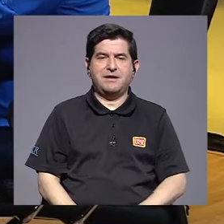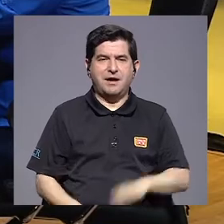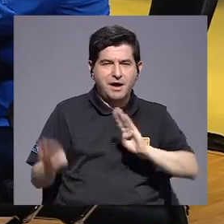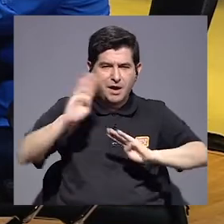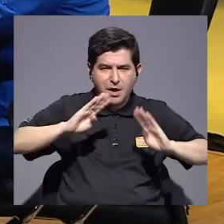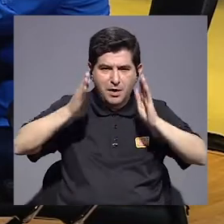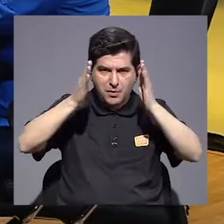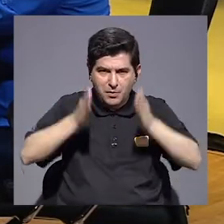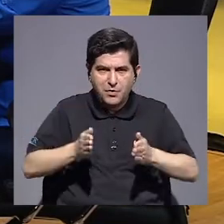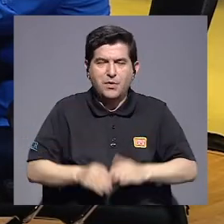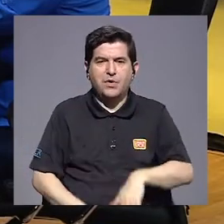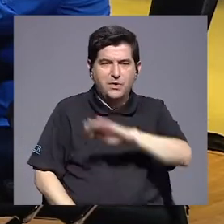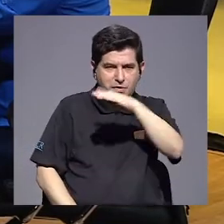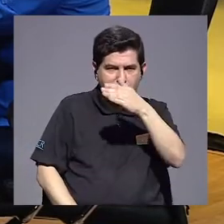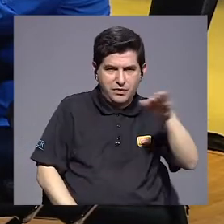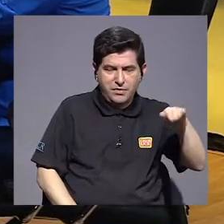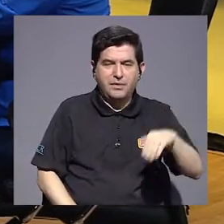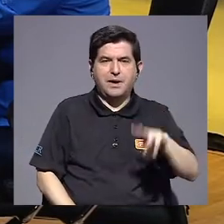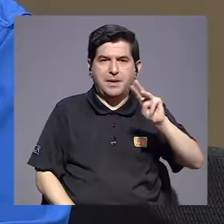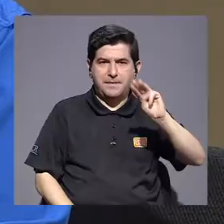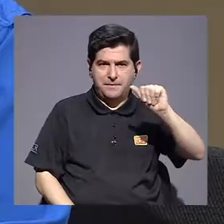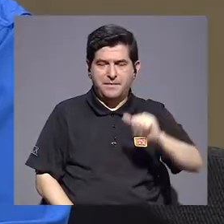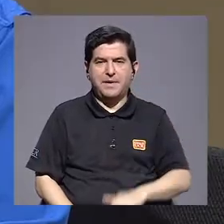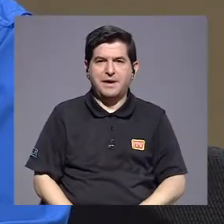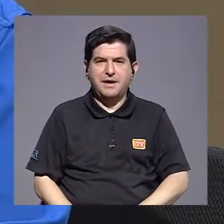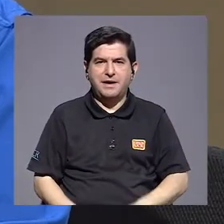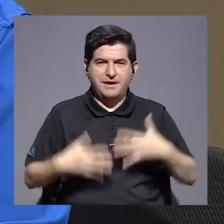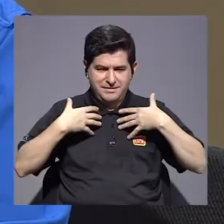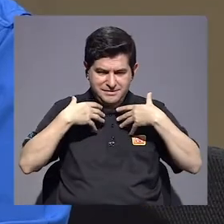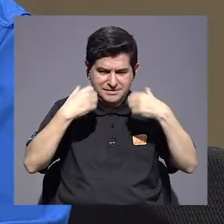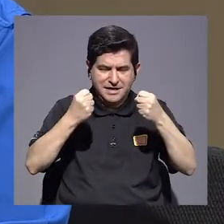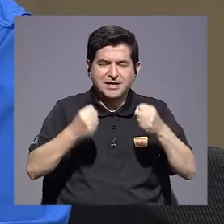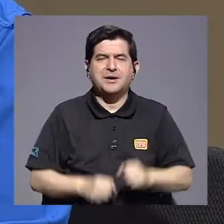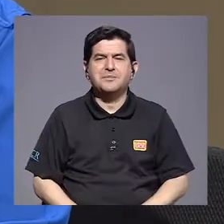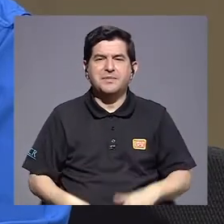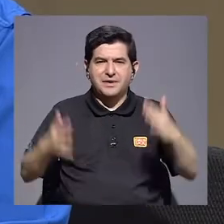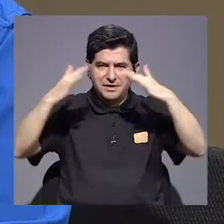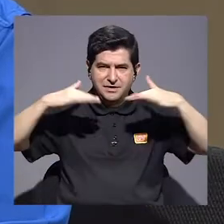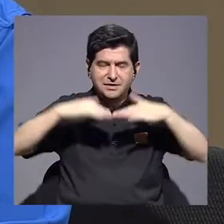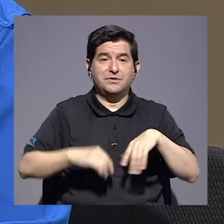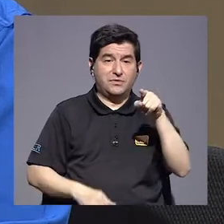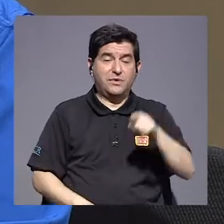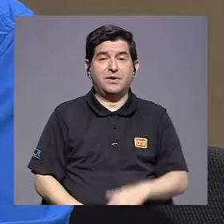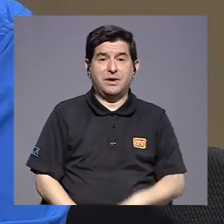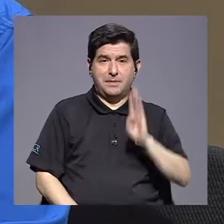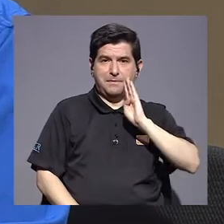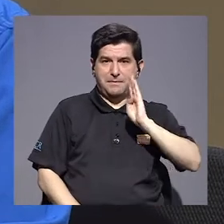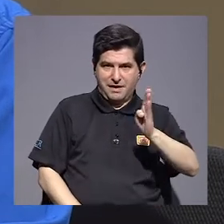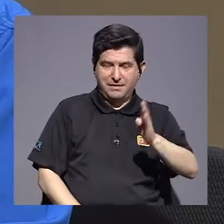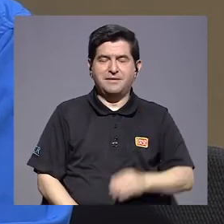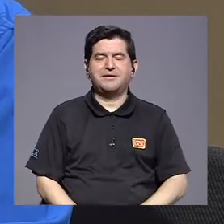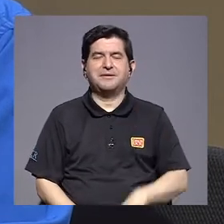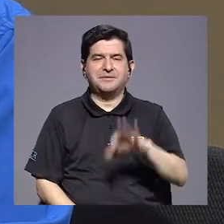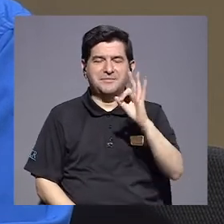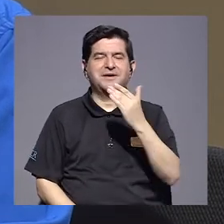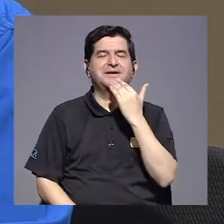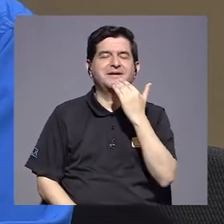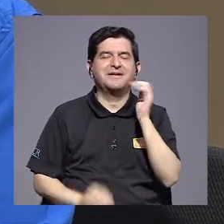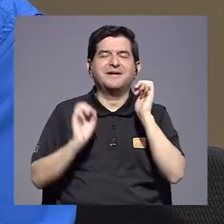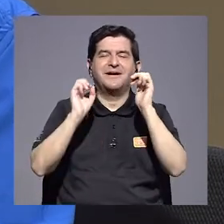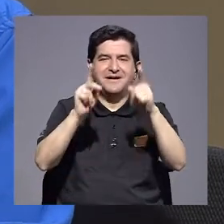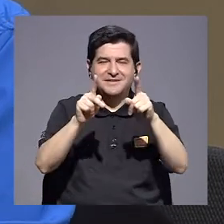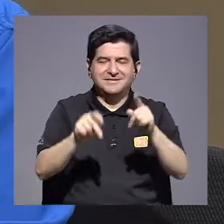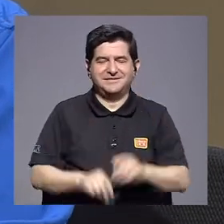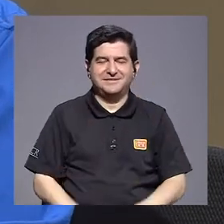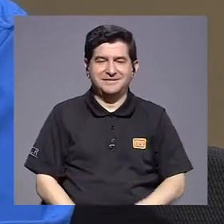bióloga marina, con una maestría también en saneamiento ambiental ahí en Bélgica. ¿Cómo está? Bien, y muchísimas gracias por el